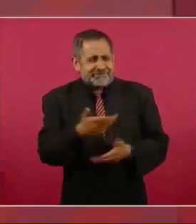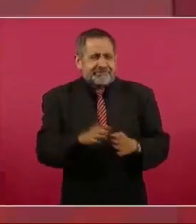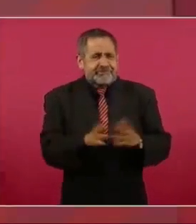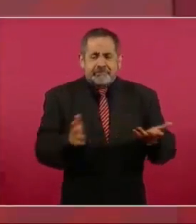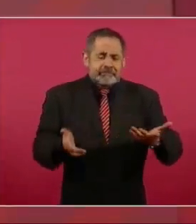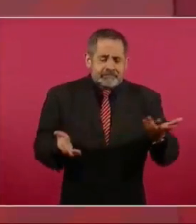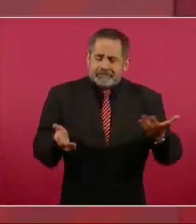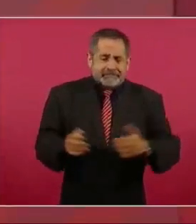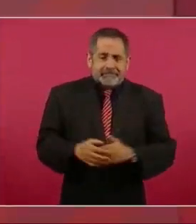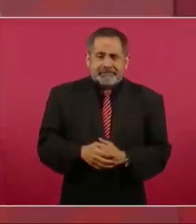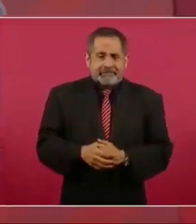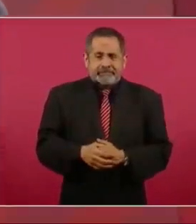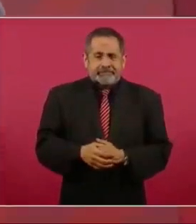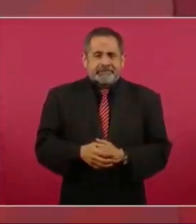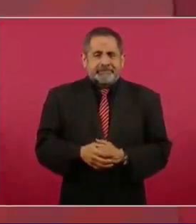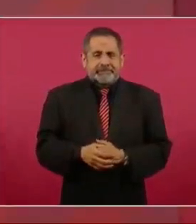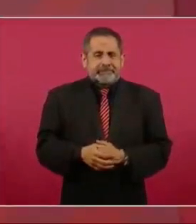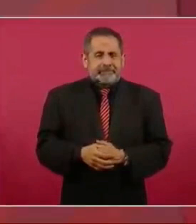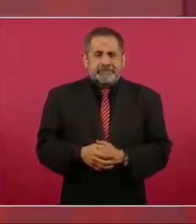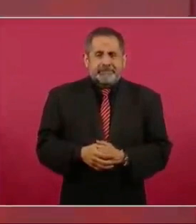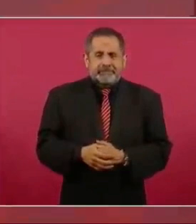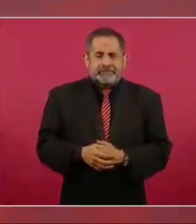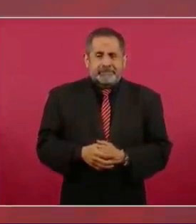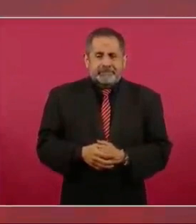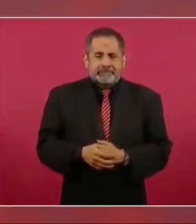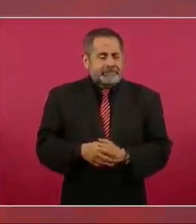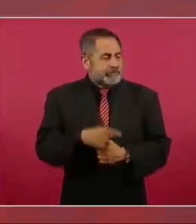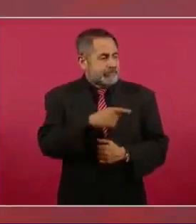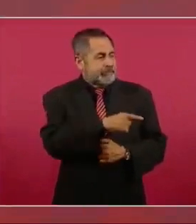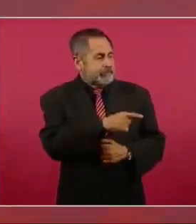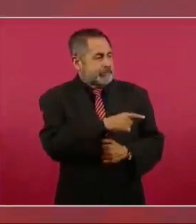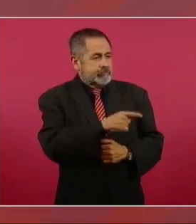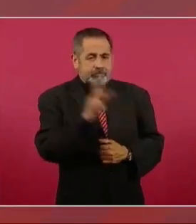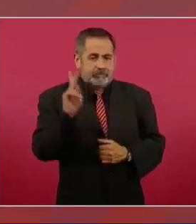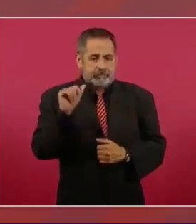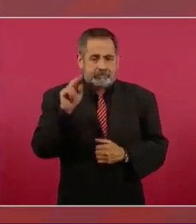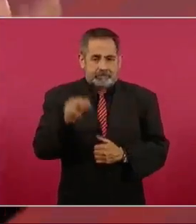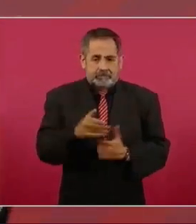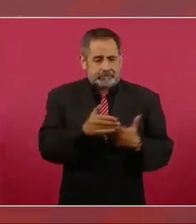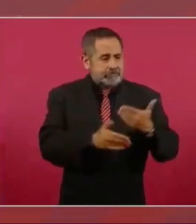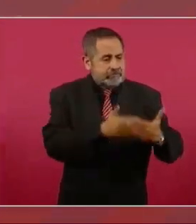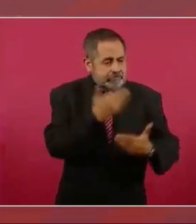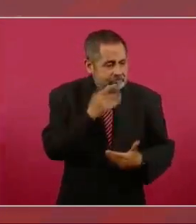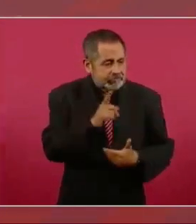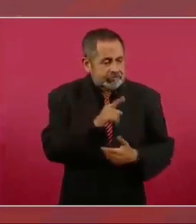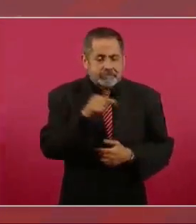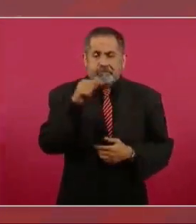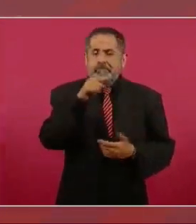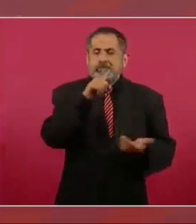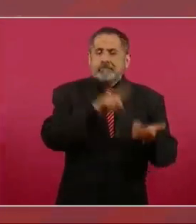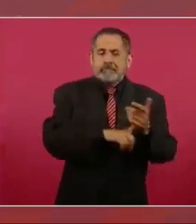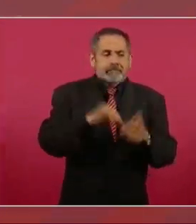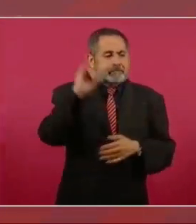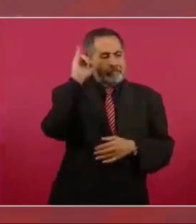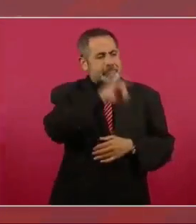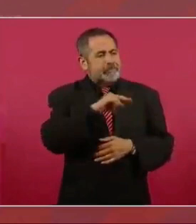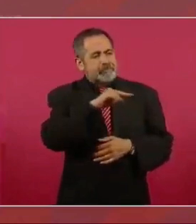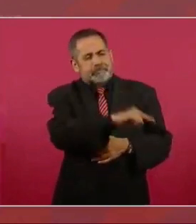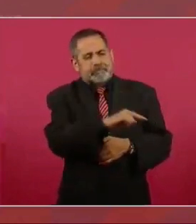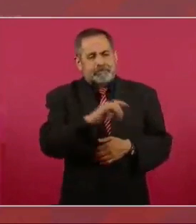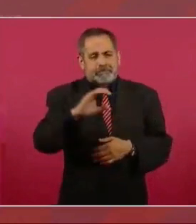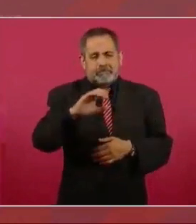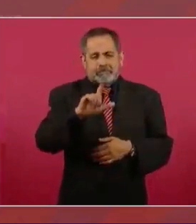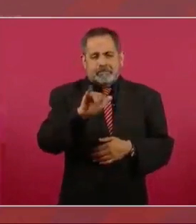¿Cómo avanzan si tienen de jefe a Claudio X González?